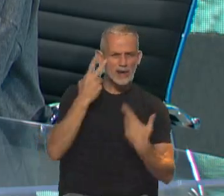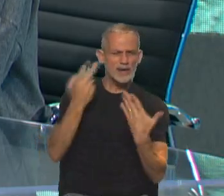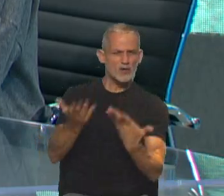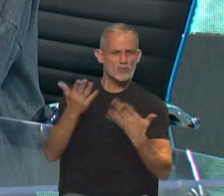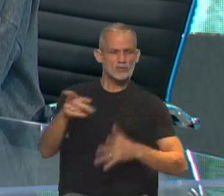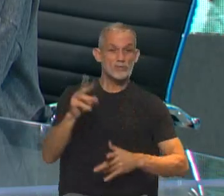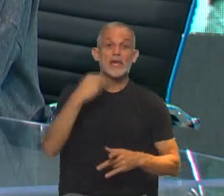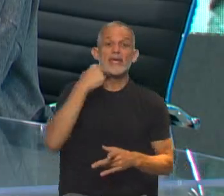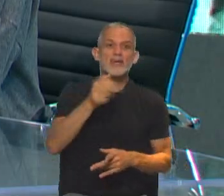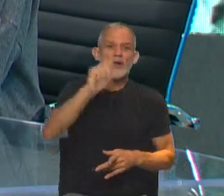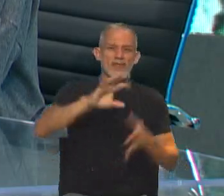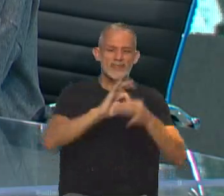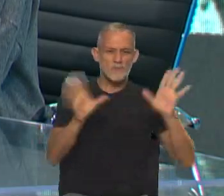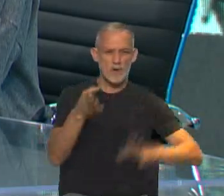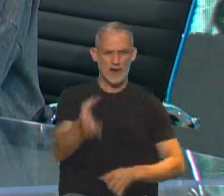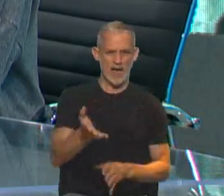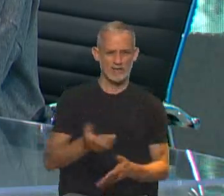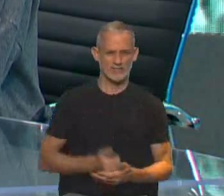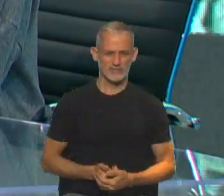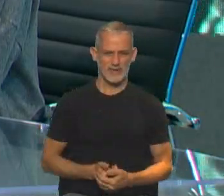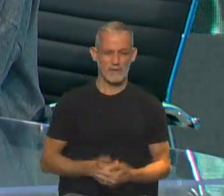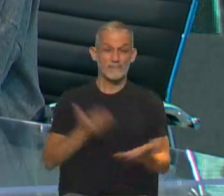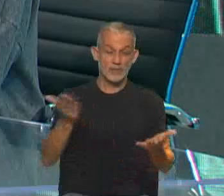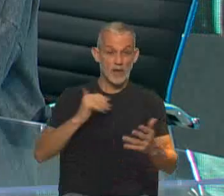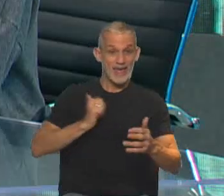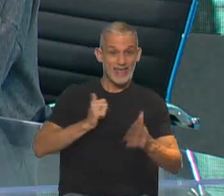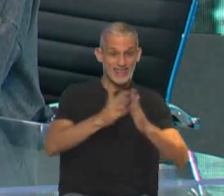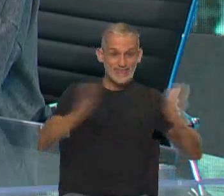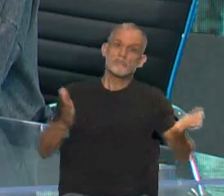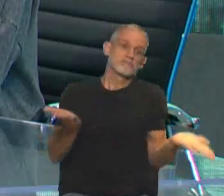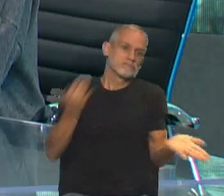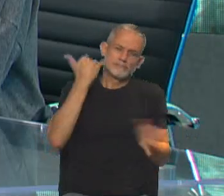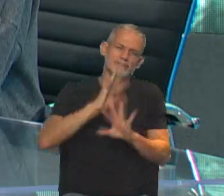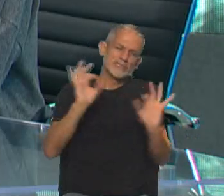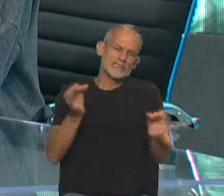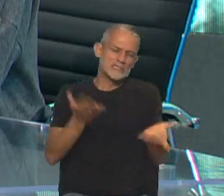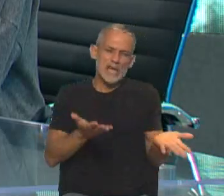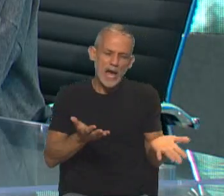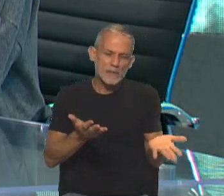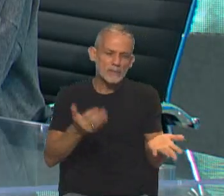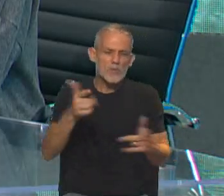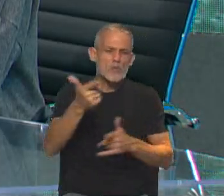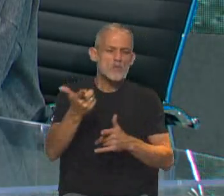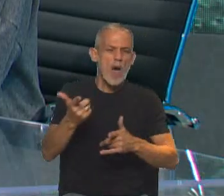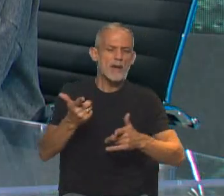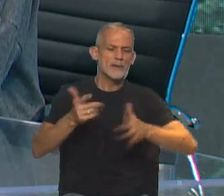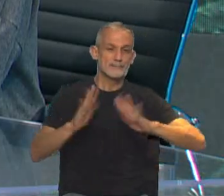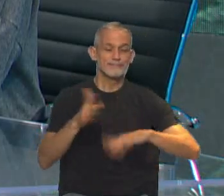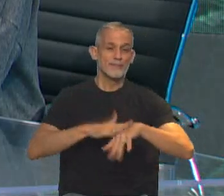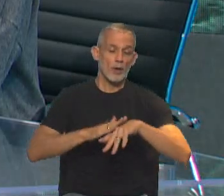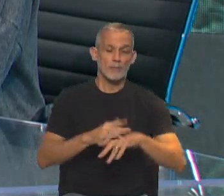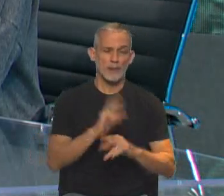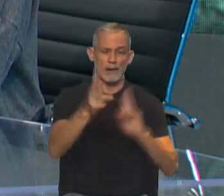eran los hijos de la democracia, porque de la dictadura, ¿qué vamos a decir? ¿Qué vamos a decir? No tienen, el compromiso era con